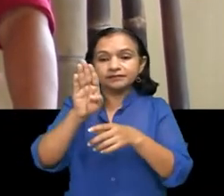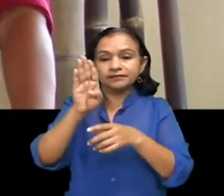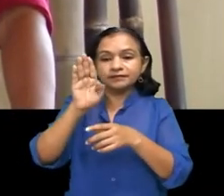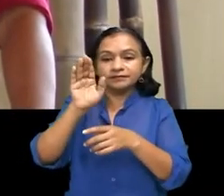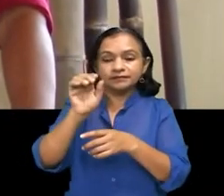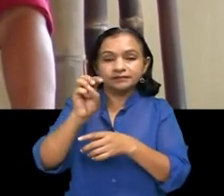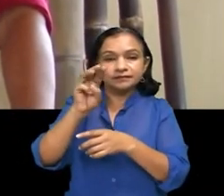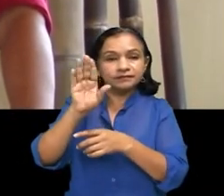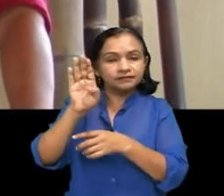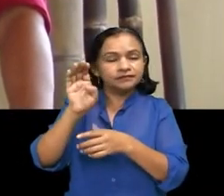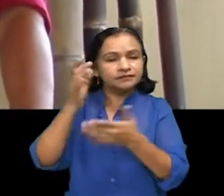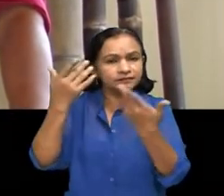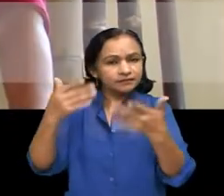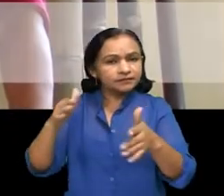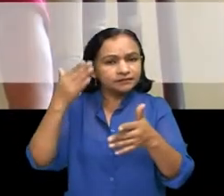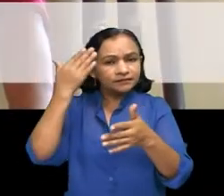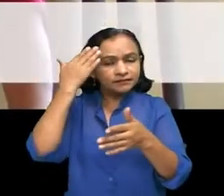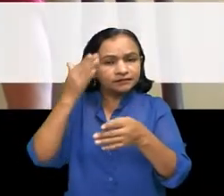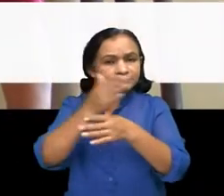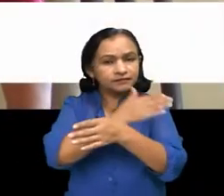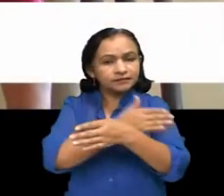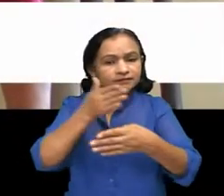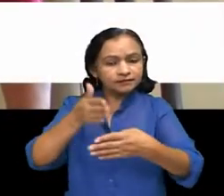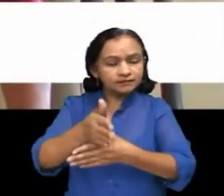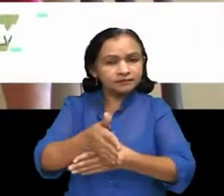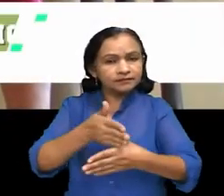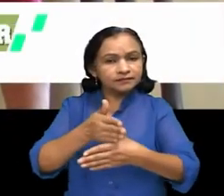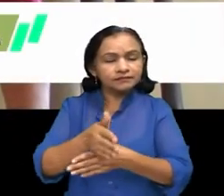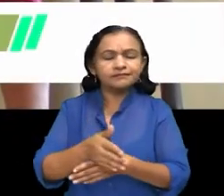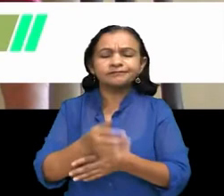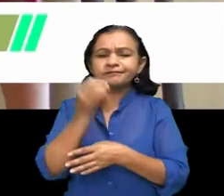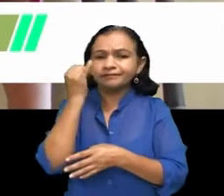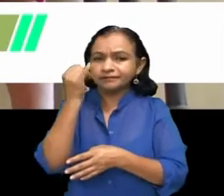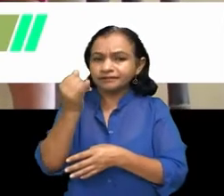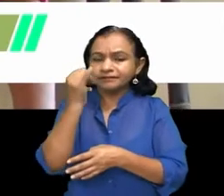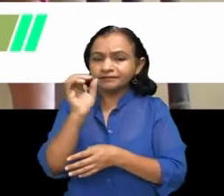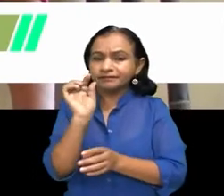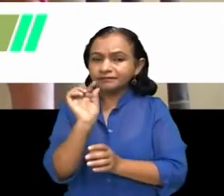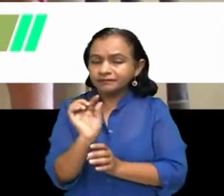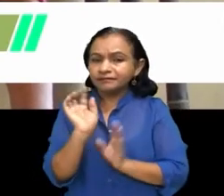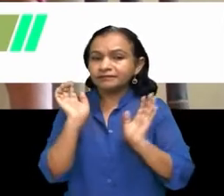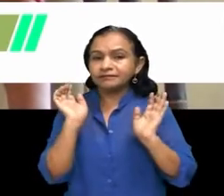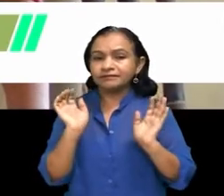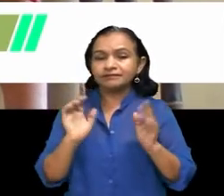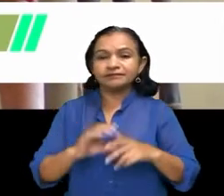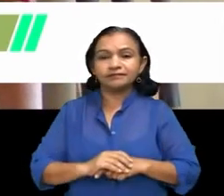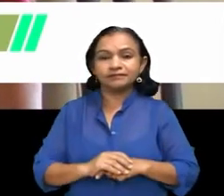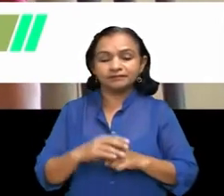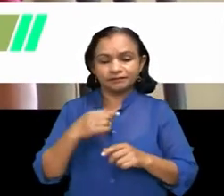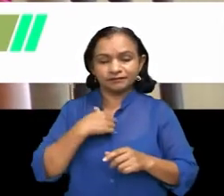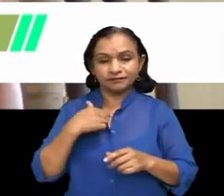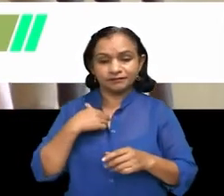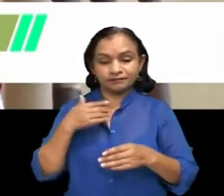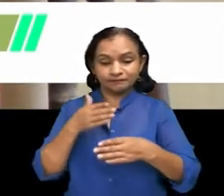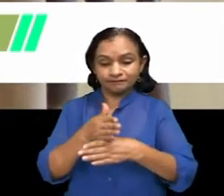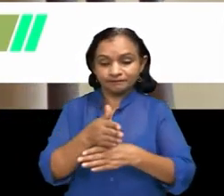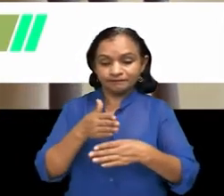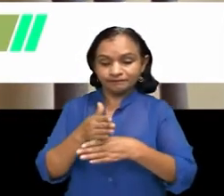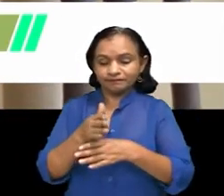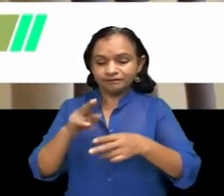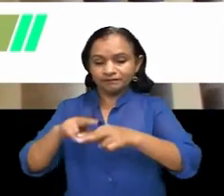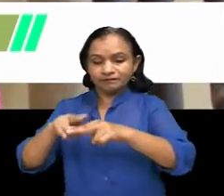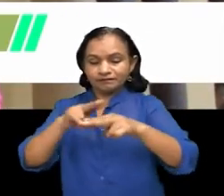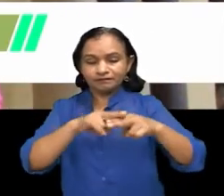tenía algún conocimiento en carpintería? Sí, de hecho, pues, soy ebanista,